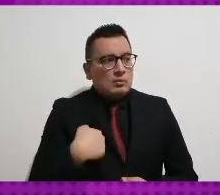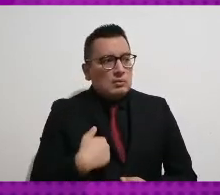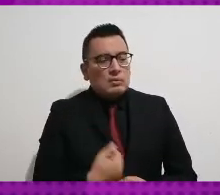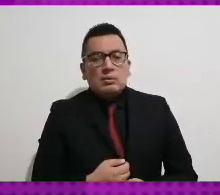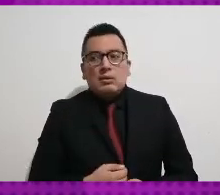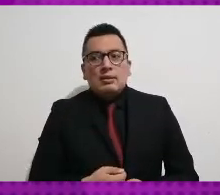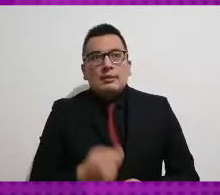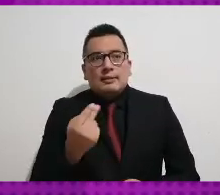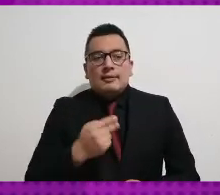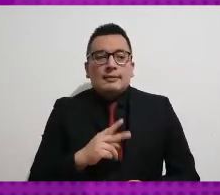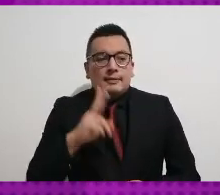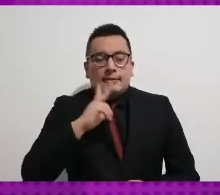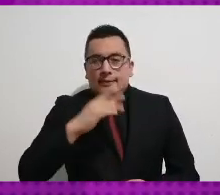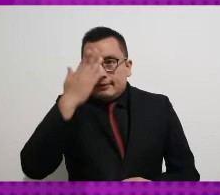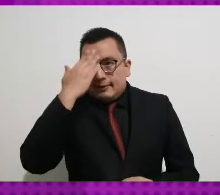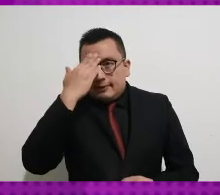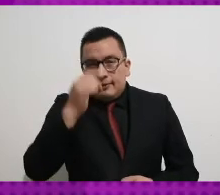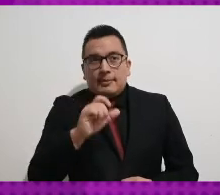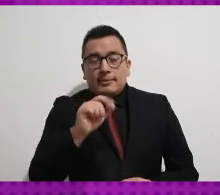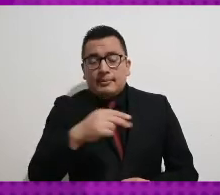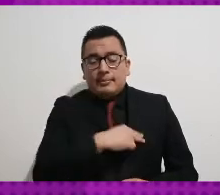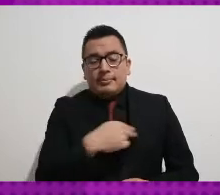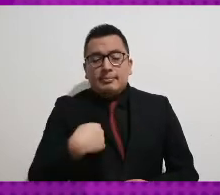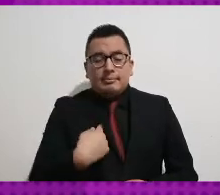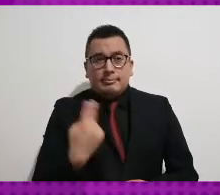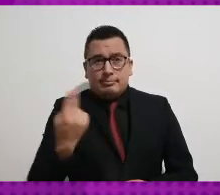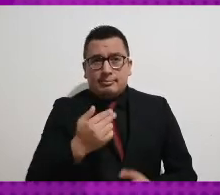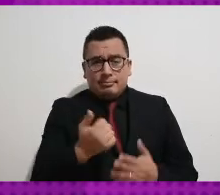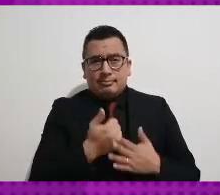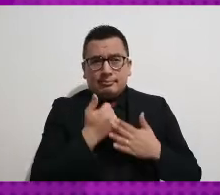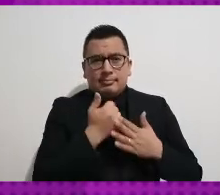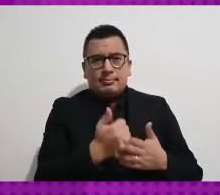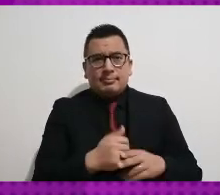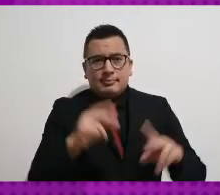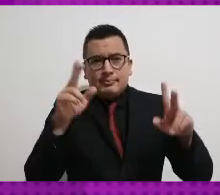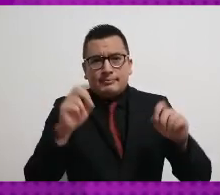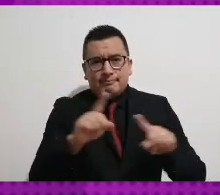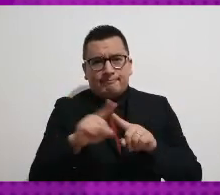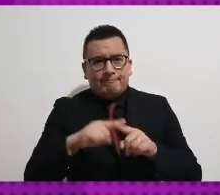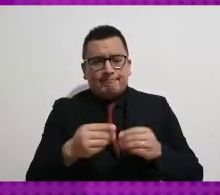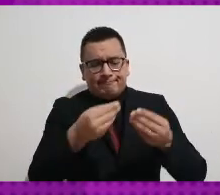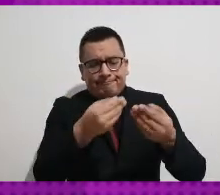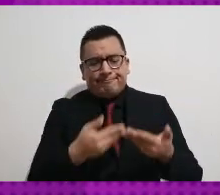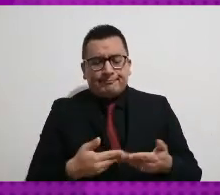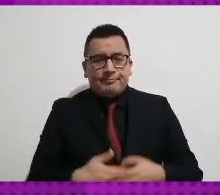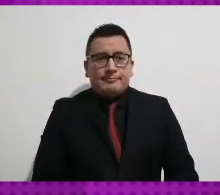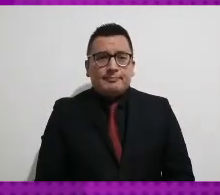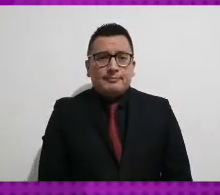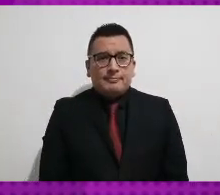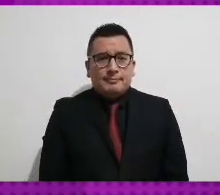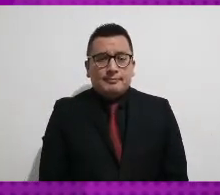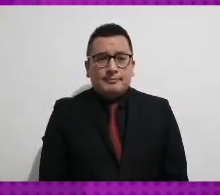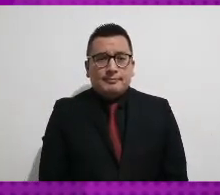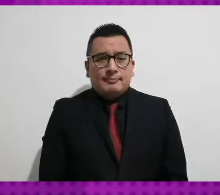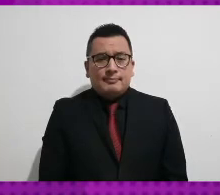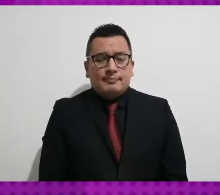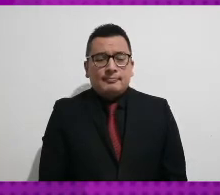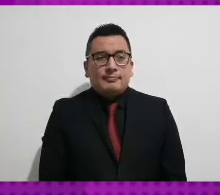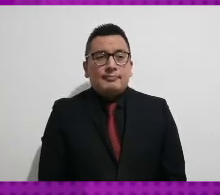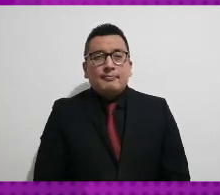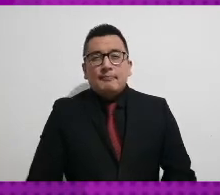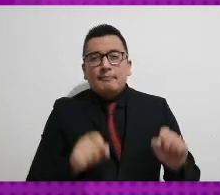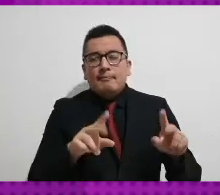estamos obligados obviamente a darle entrada y dar el mejor tratamiento posible a los asuntos que lleguen aquí. De igual